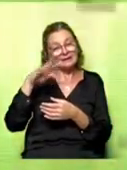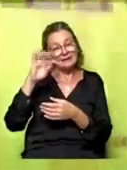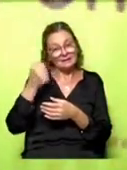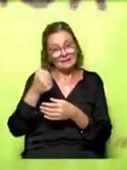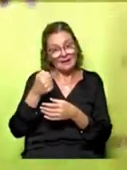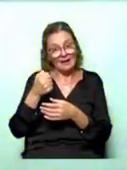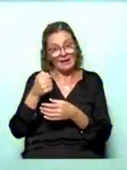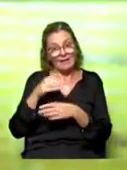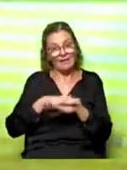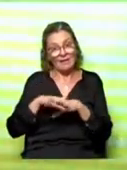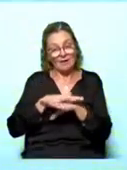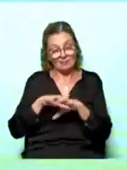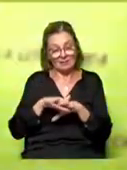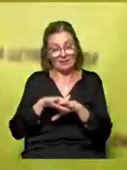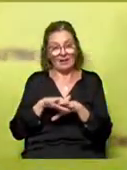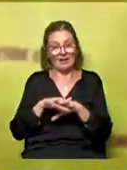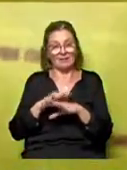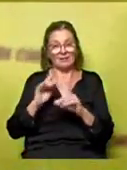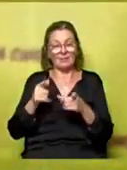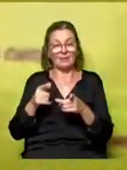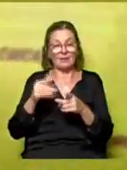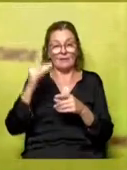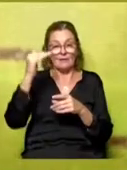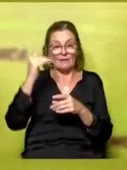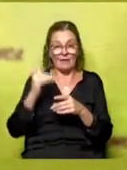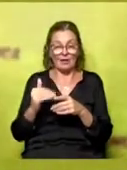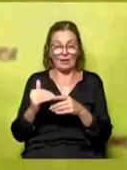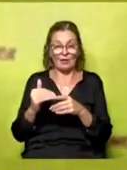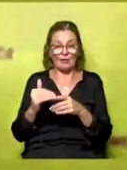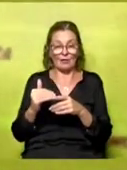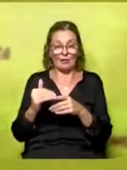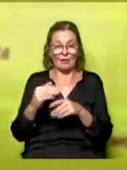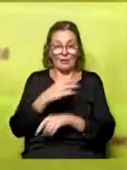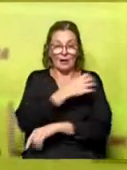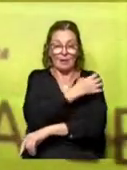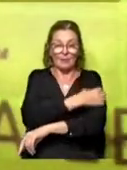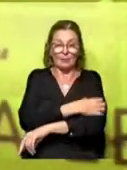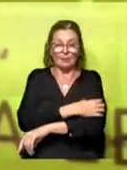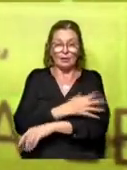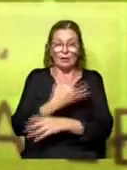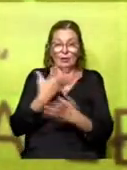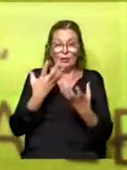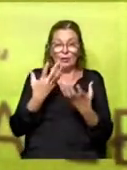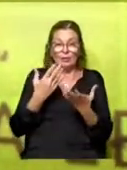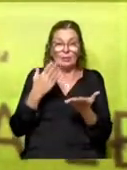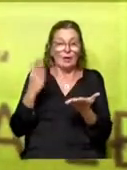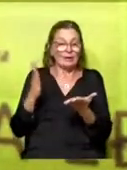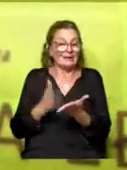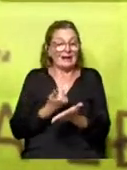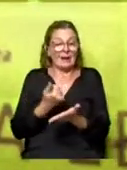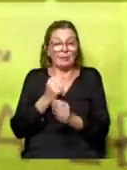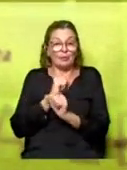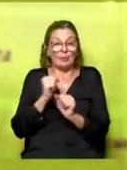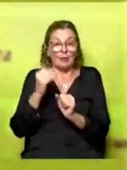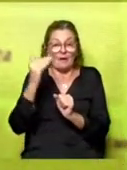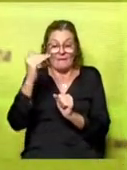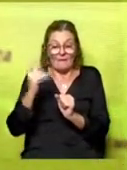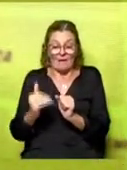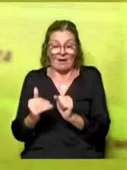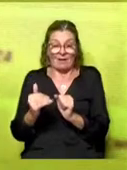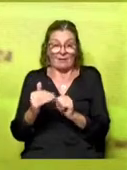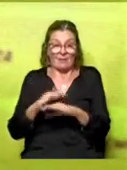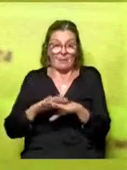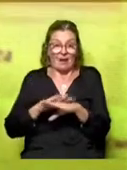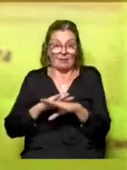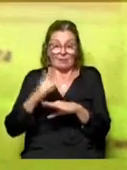básica universal incondicional, bajó el índice de pobreza. Nosotros queremos eliminar, pero si no se puede, aunque sea reducir a la